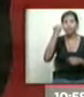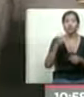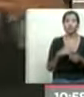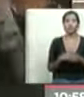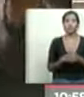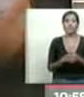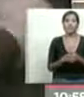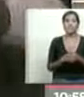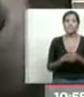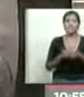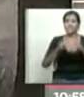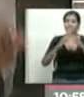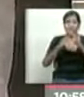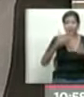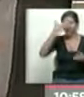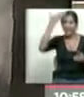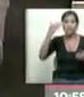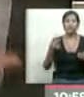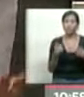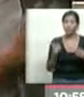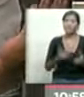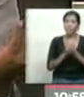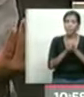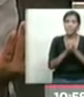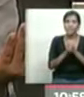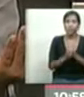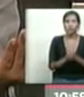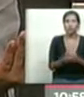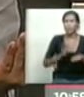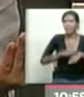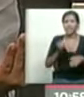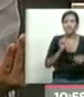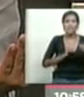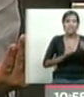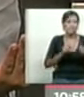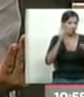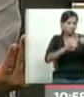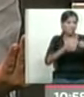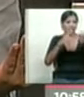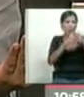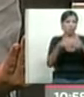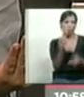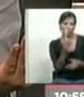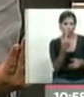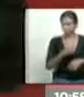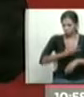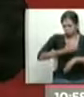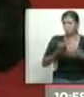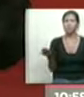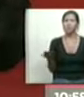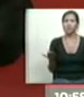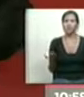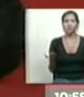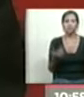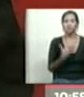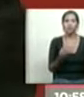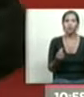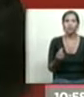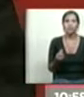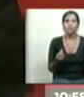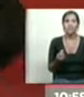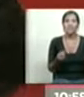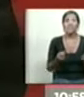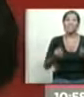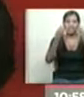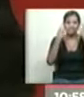Medio Oriente, yo me tengo que hacer pana. ¿Por qué tengo que depender nada más de Estados Unidos? Yo creo que esa es la Esa es la enseñanza. Nunca